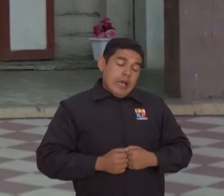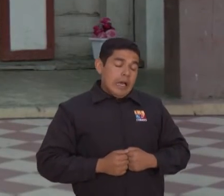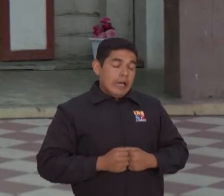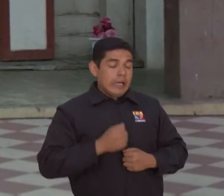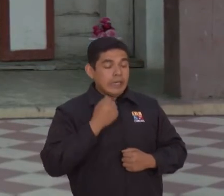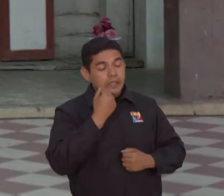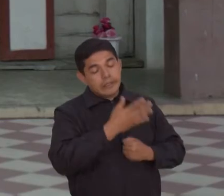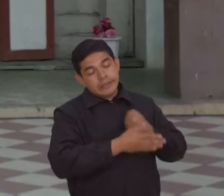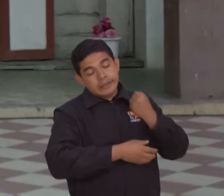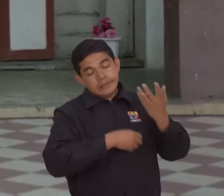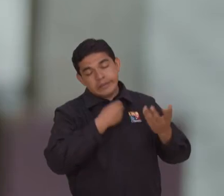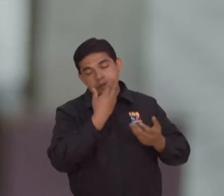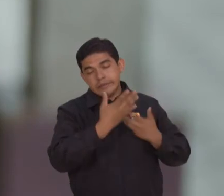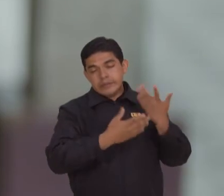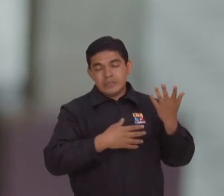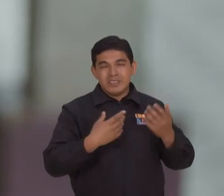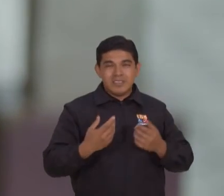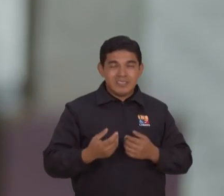cuento, suena la alarma.